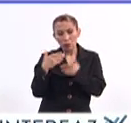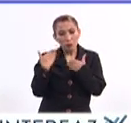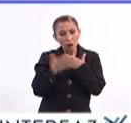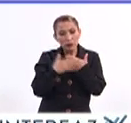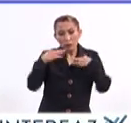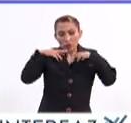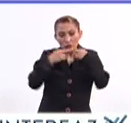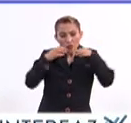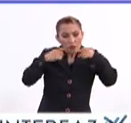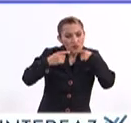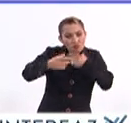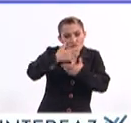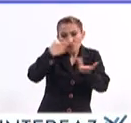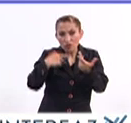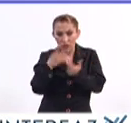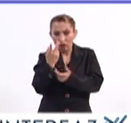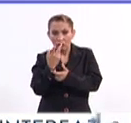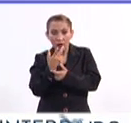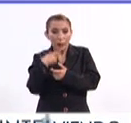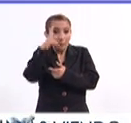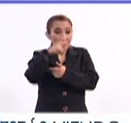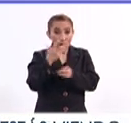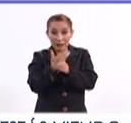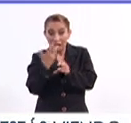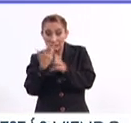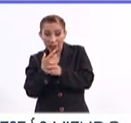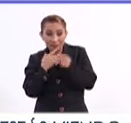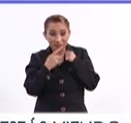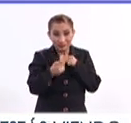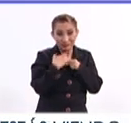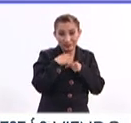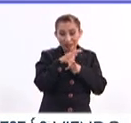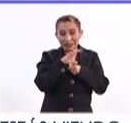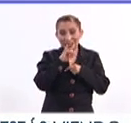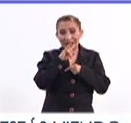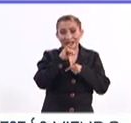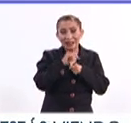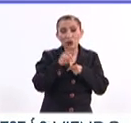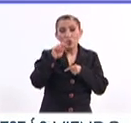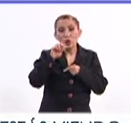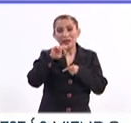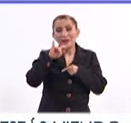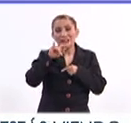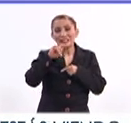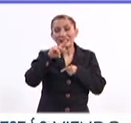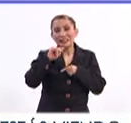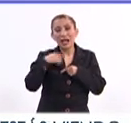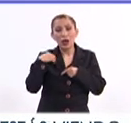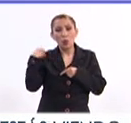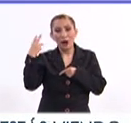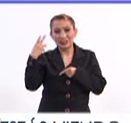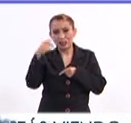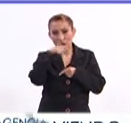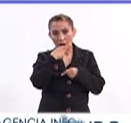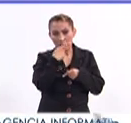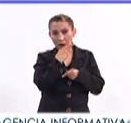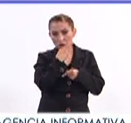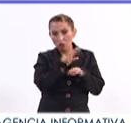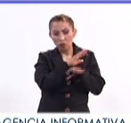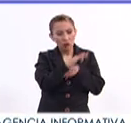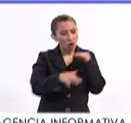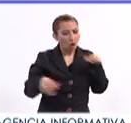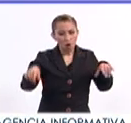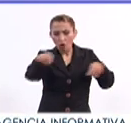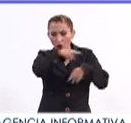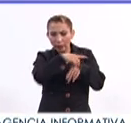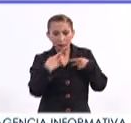foro con binacional México con Estados Unidos en la City University of Washington, en Seattle, Washington, en el cual estaremos hablando con toda